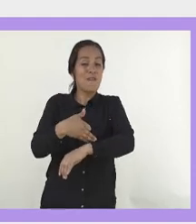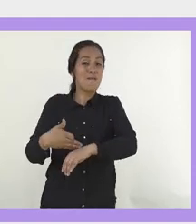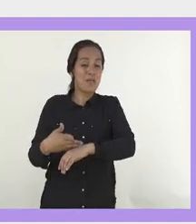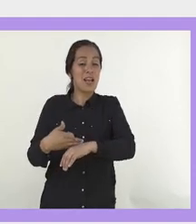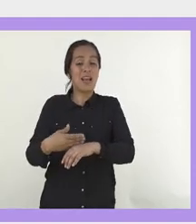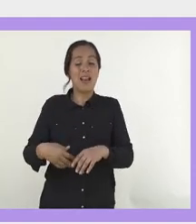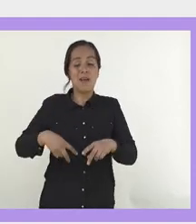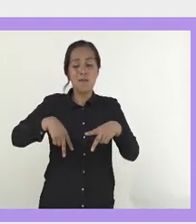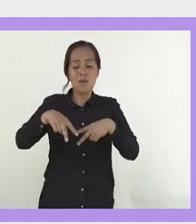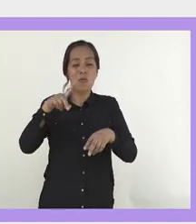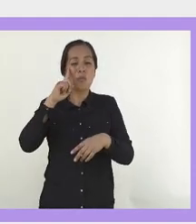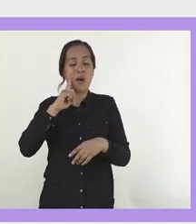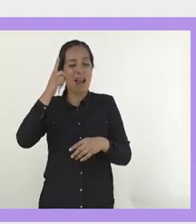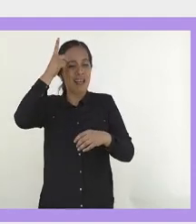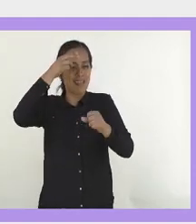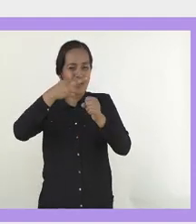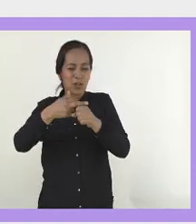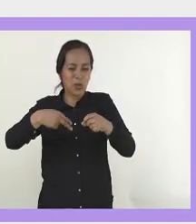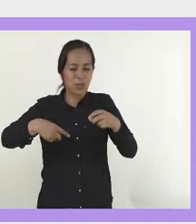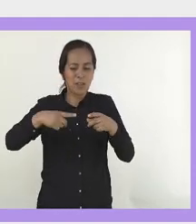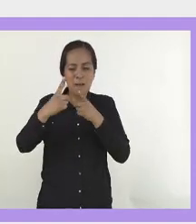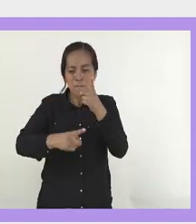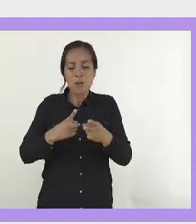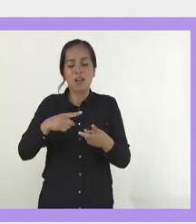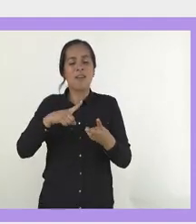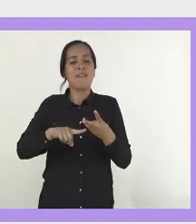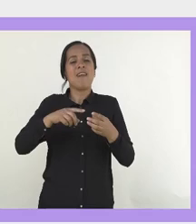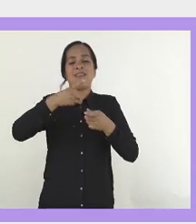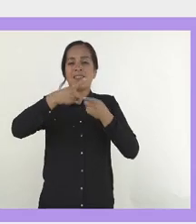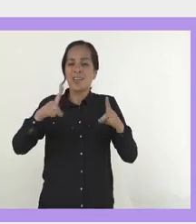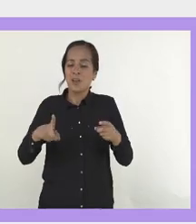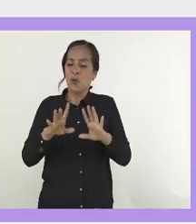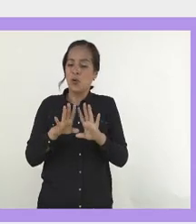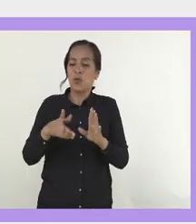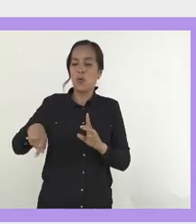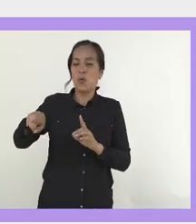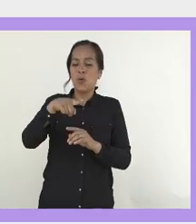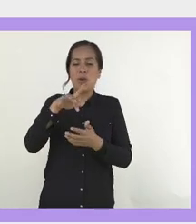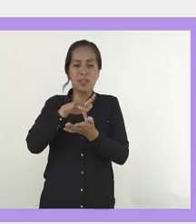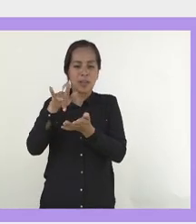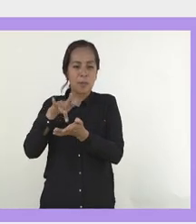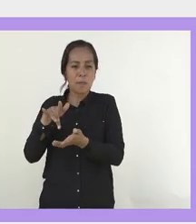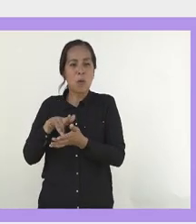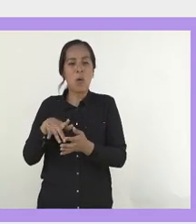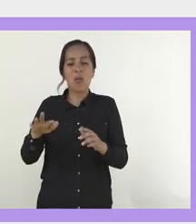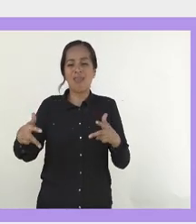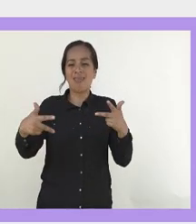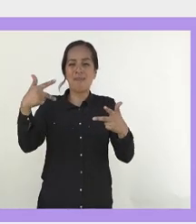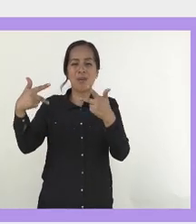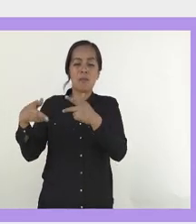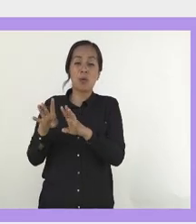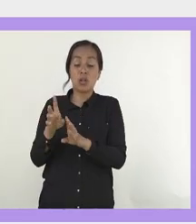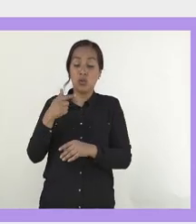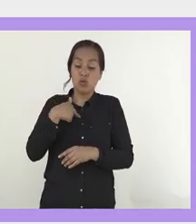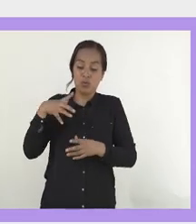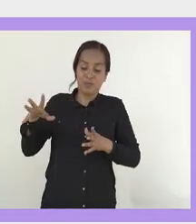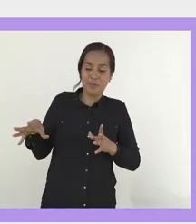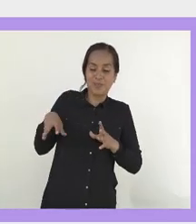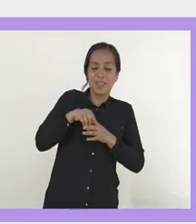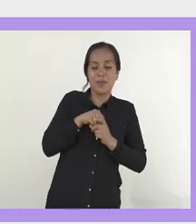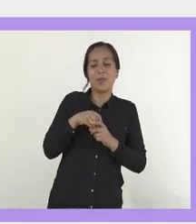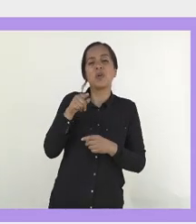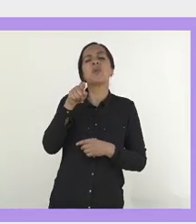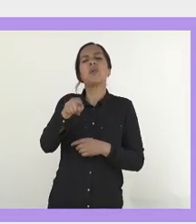la dirección deportiva desarrollo cuerpo técnico medios también No Ahí es donde me incluyo que qué